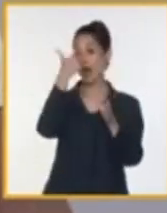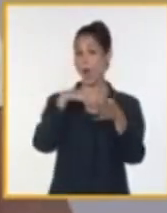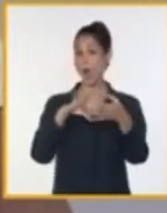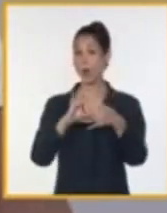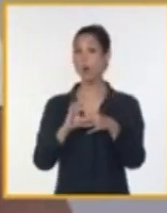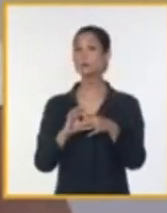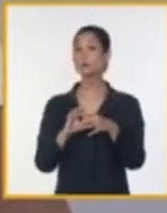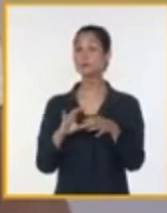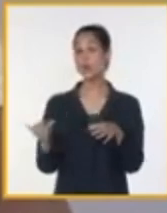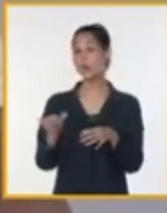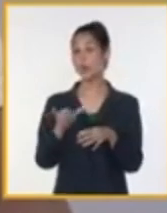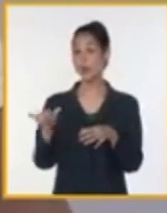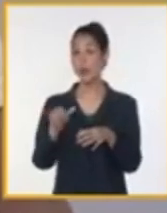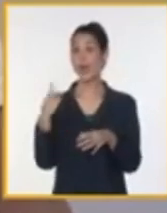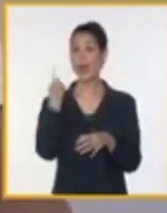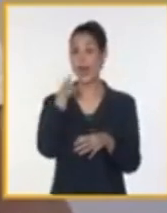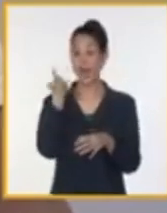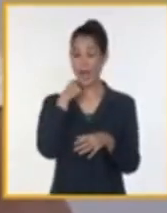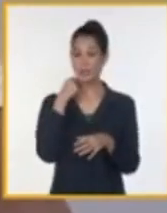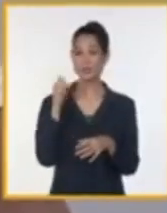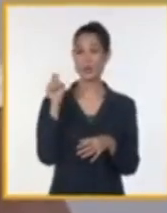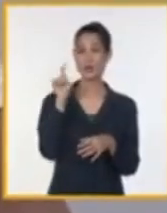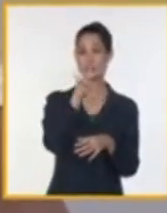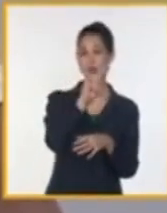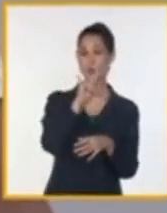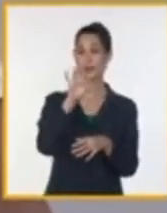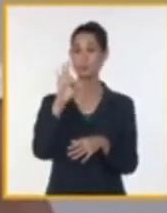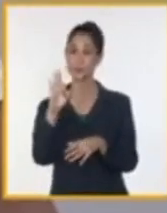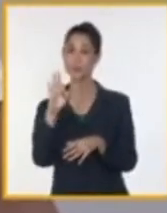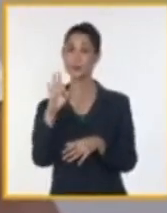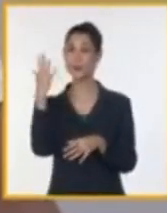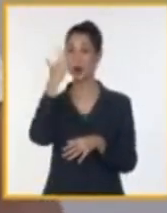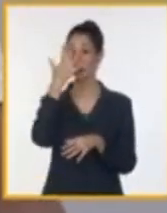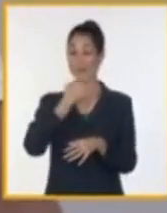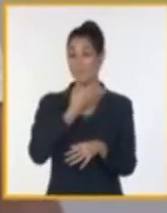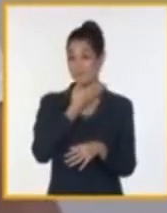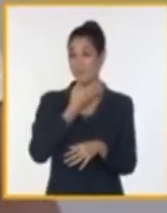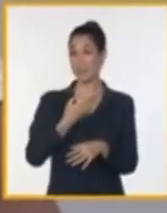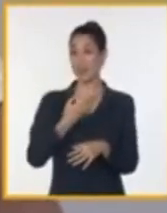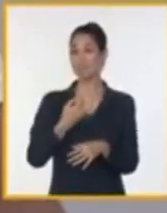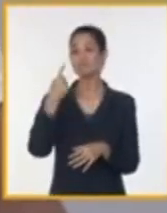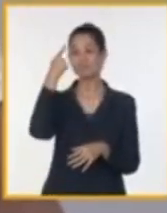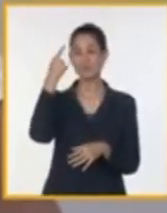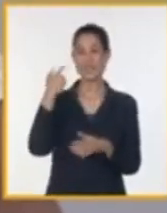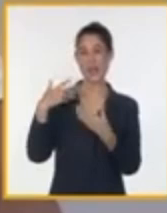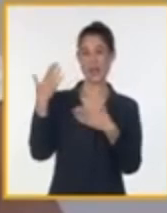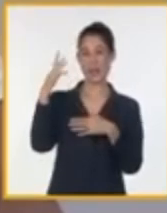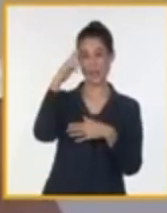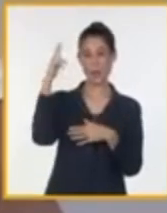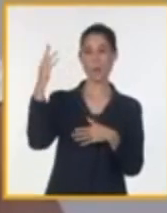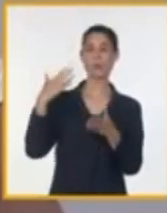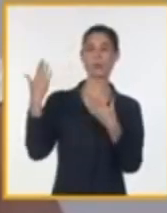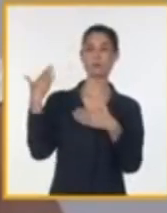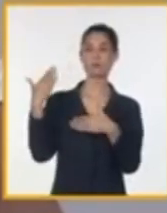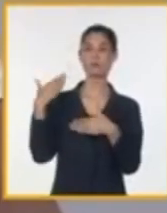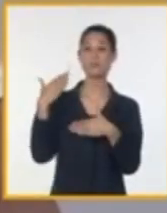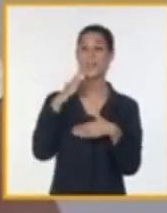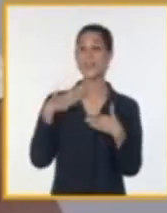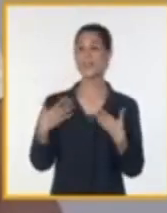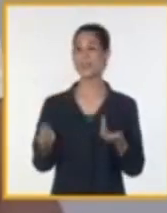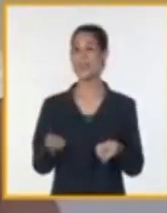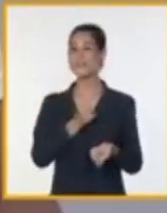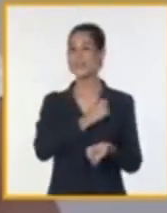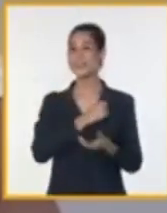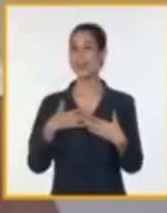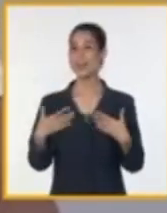al 98 aniversario del natalicio del comandante en jefe de la revolución, que también nos enseñó qué era realmente ir al campo, con una intención también de que